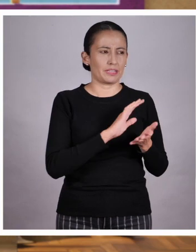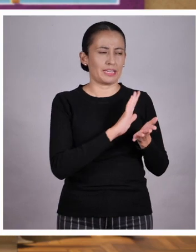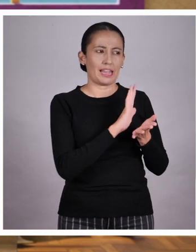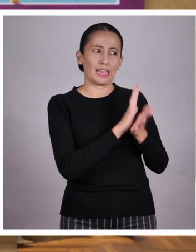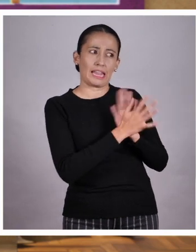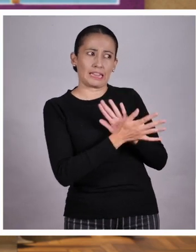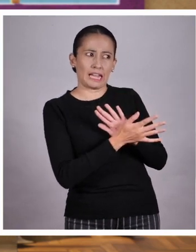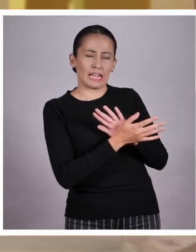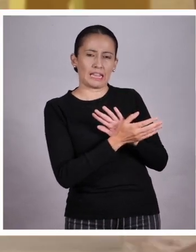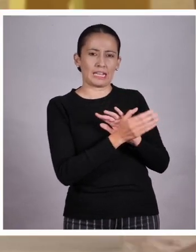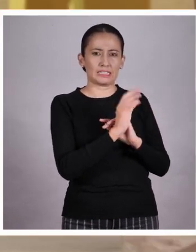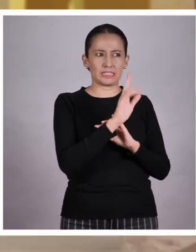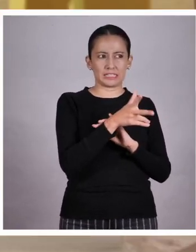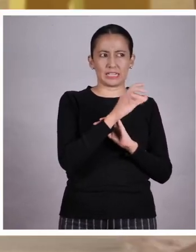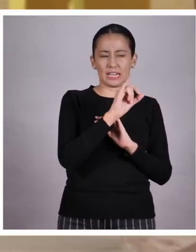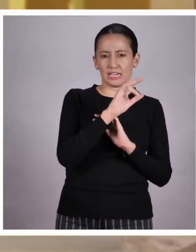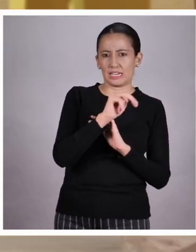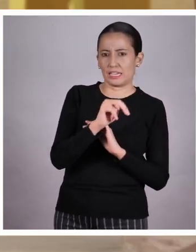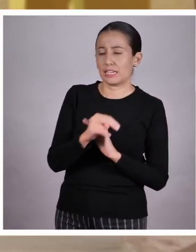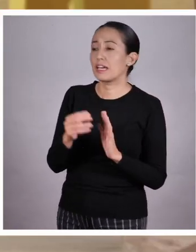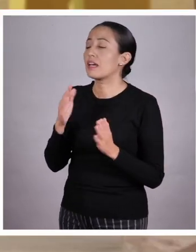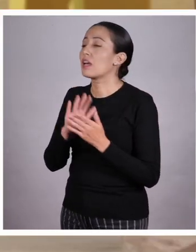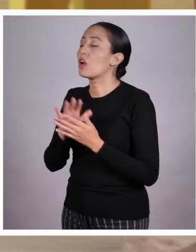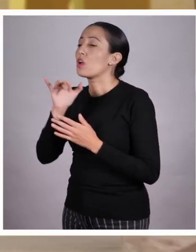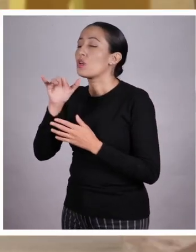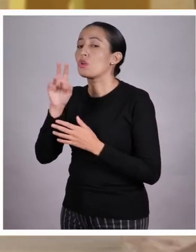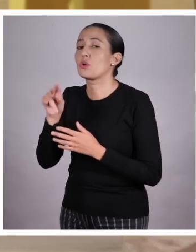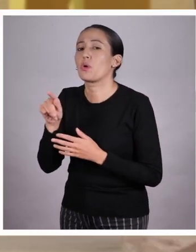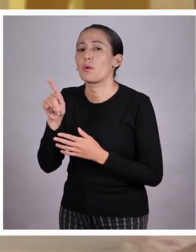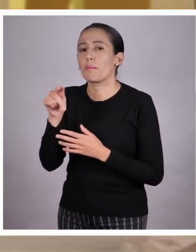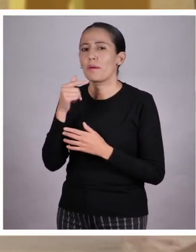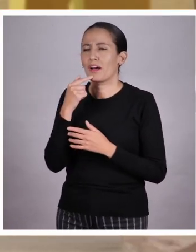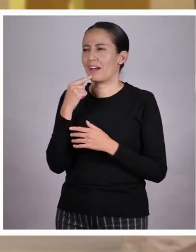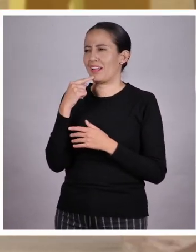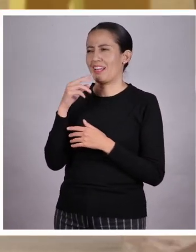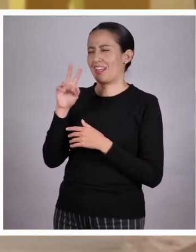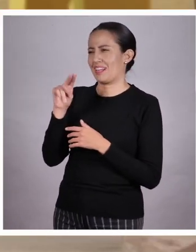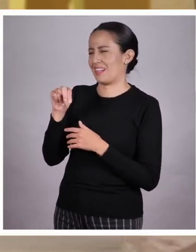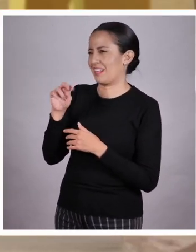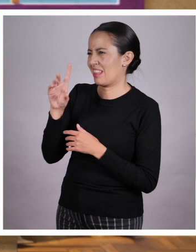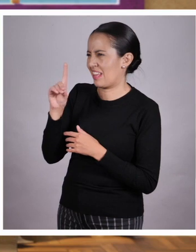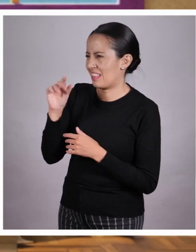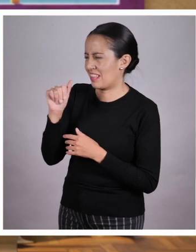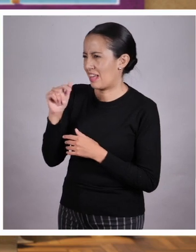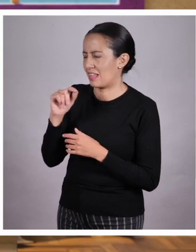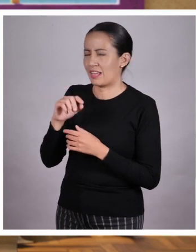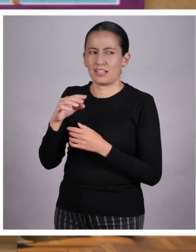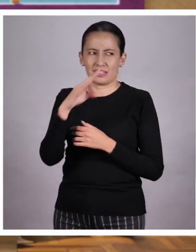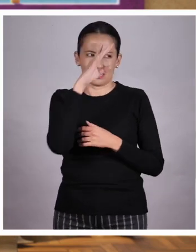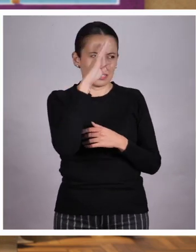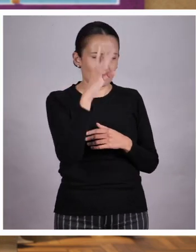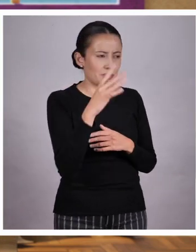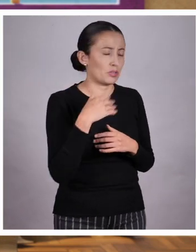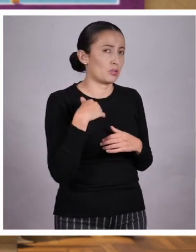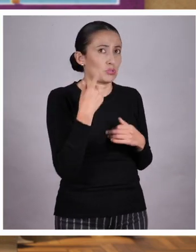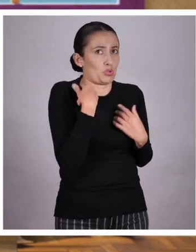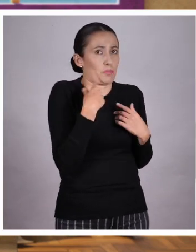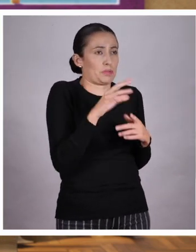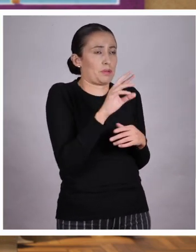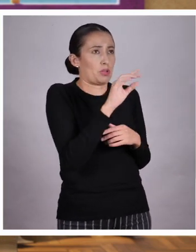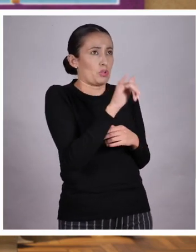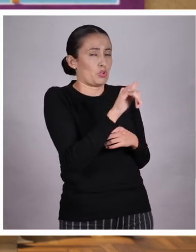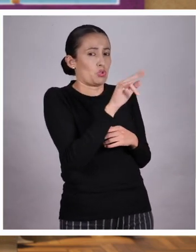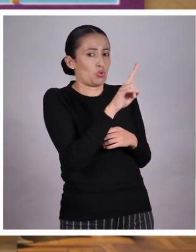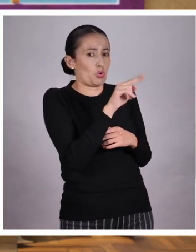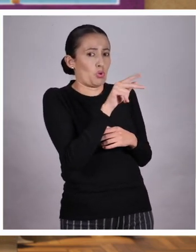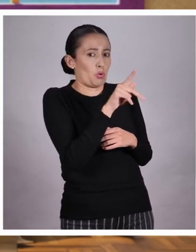Ichani. Sí, significa gracias. ¿Pero qué acabas de decir tú? ¿De Naya y Chani? Es que justamente dices Yupa y Chani, pensé que me estabas